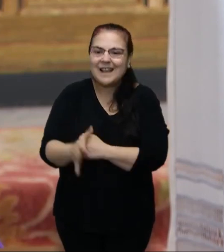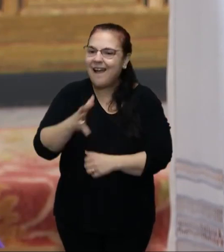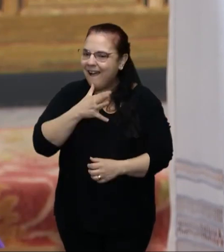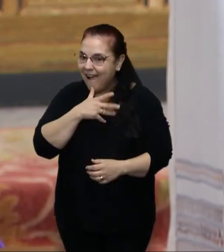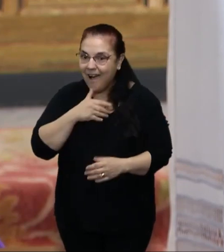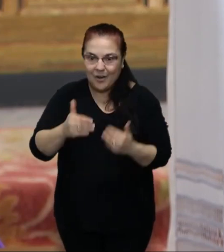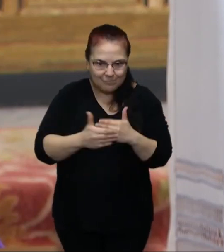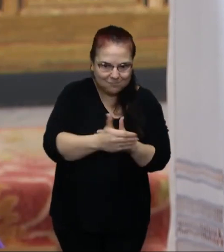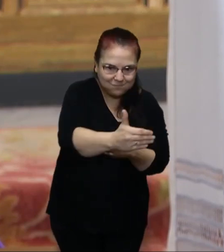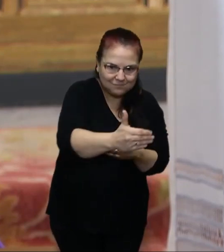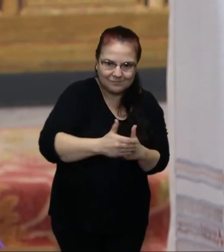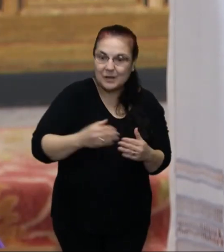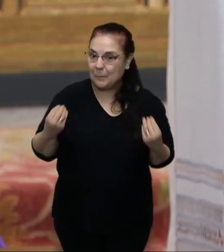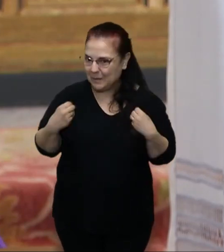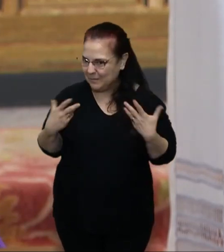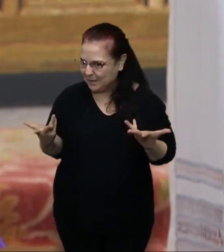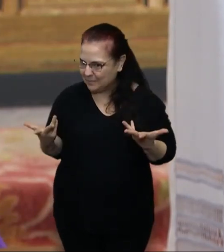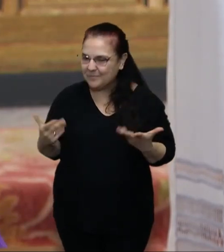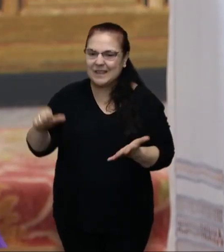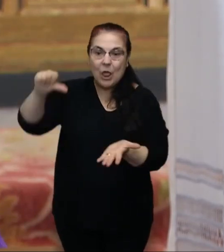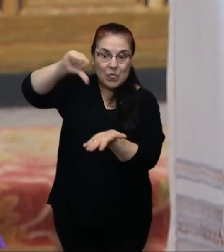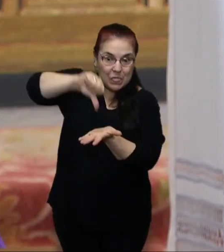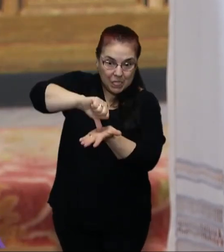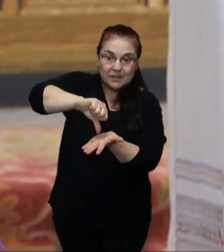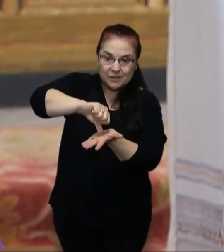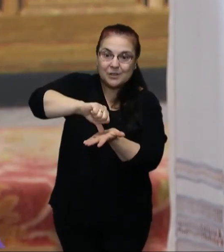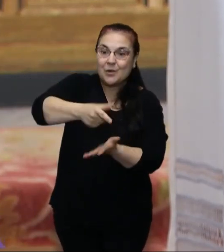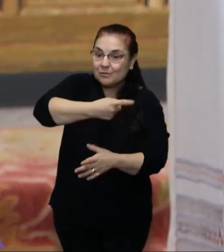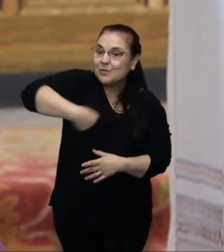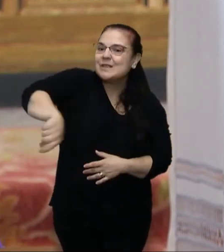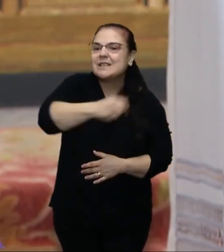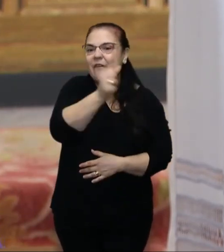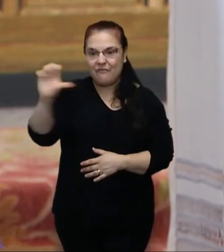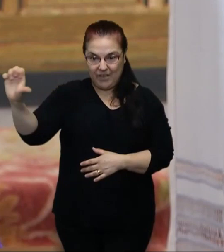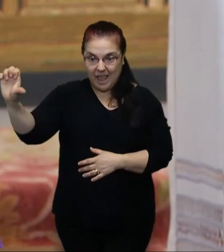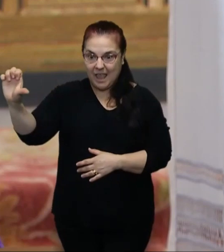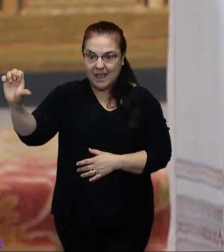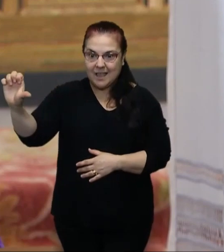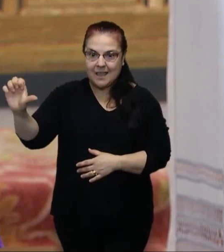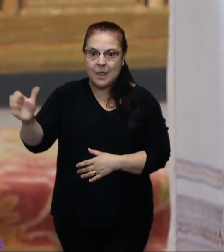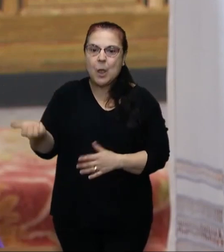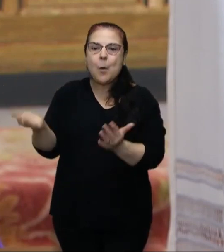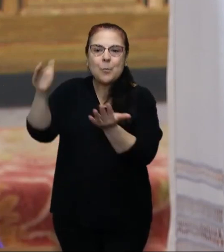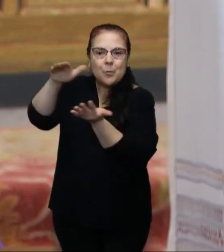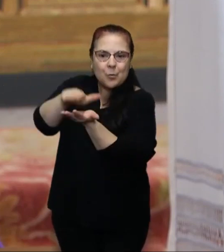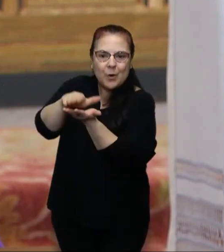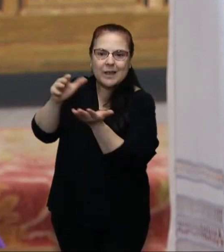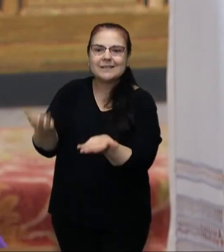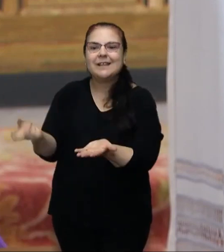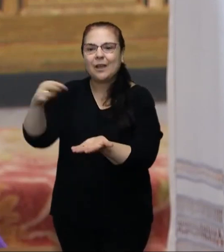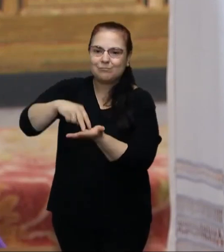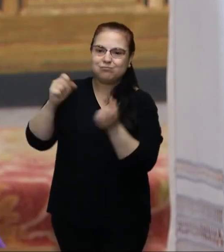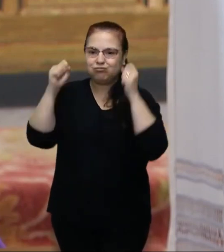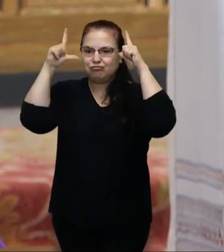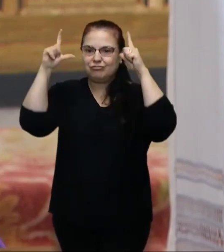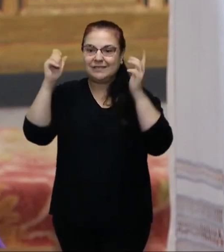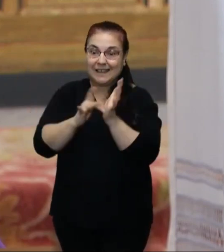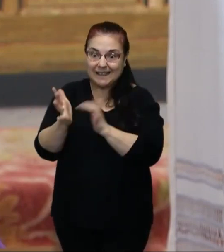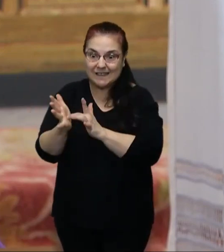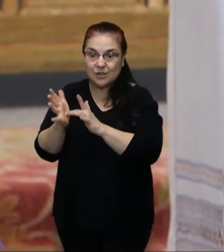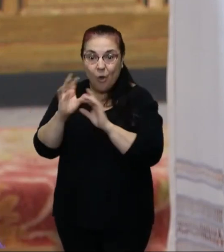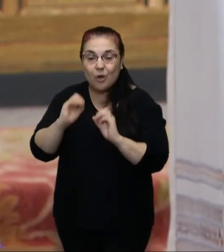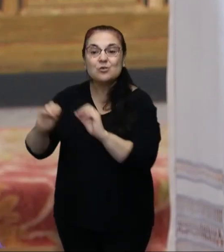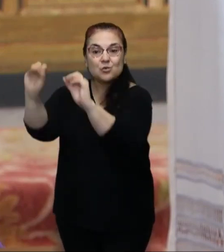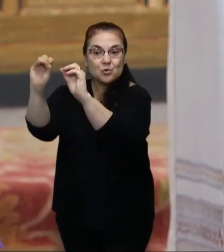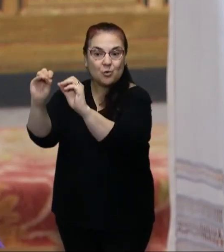vivir es el centro de nuestra fe. Es la muerte redentora de Cristo y su resurrección